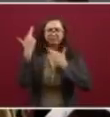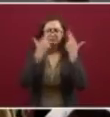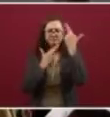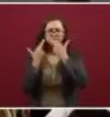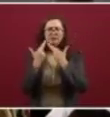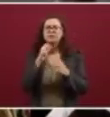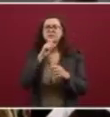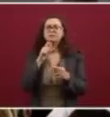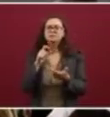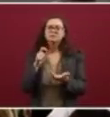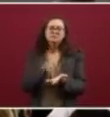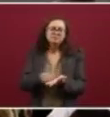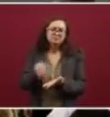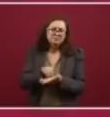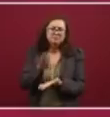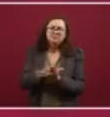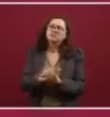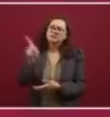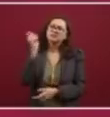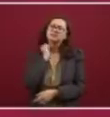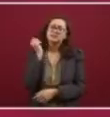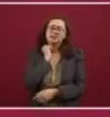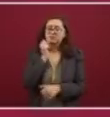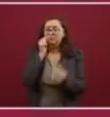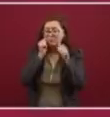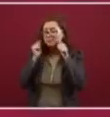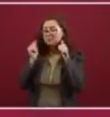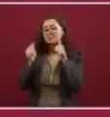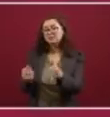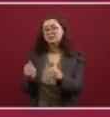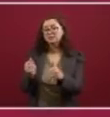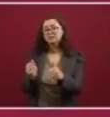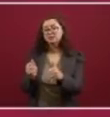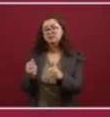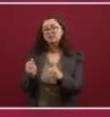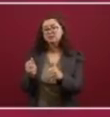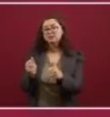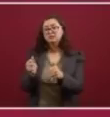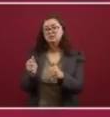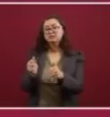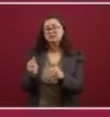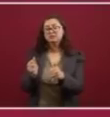tomen nota en el Senado para que